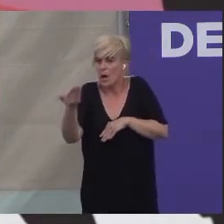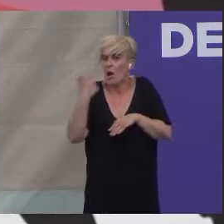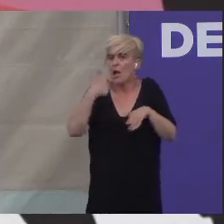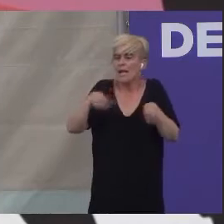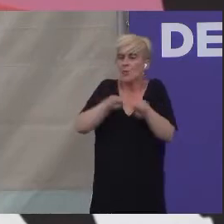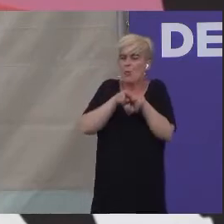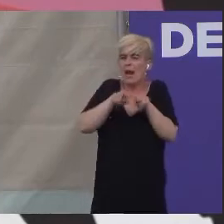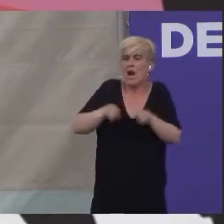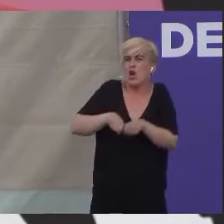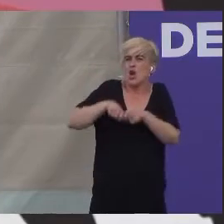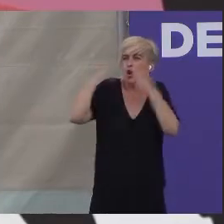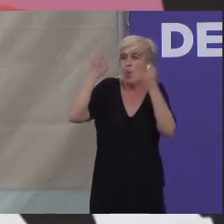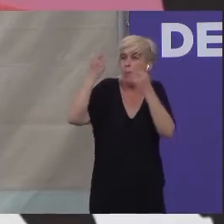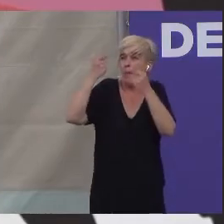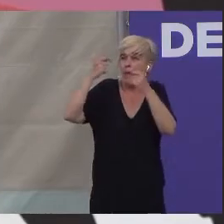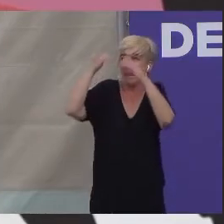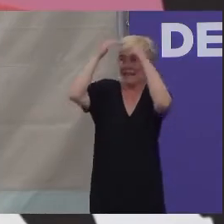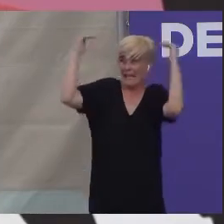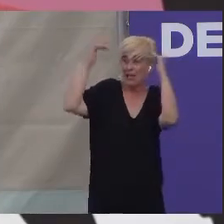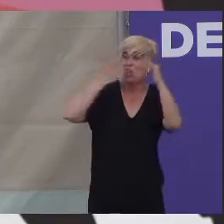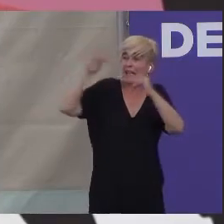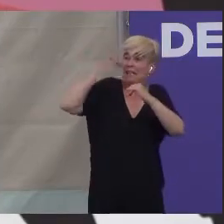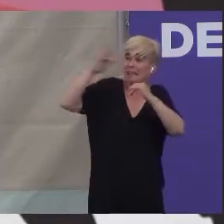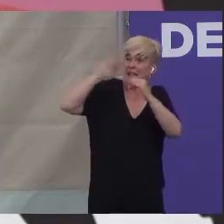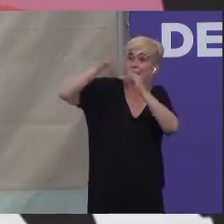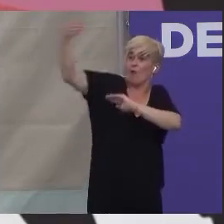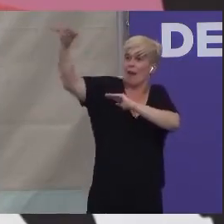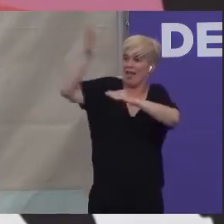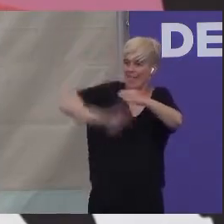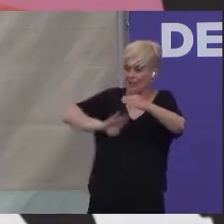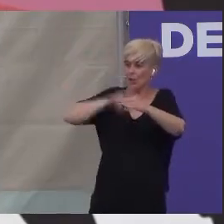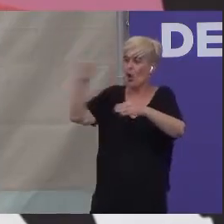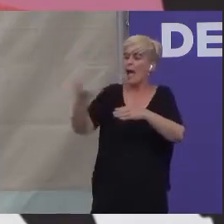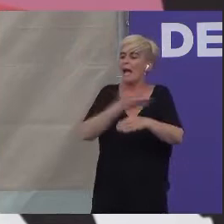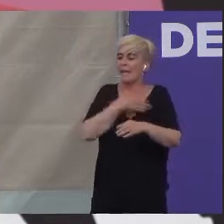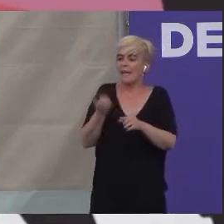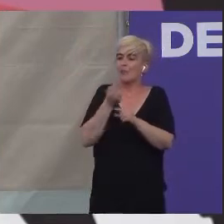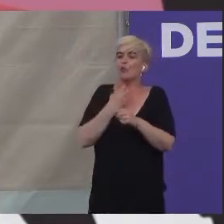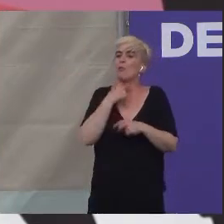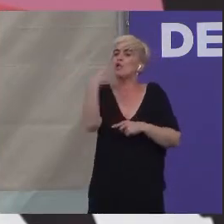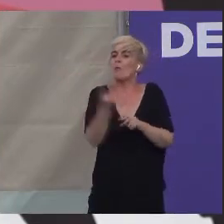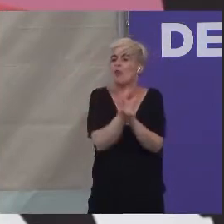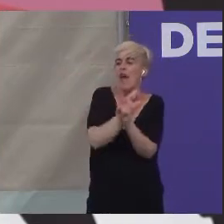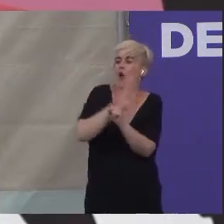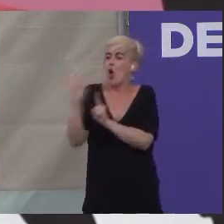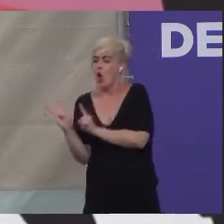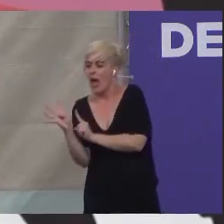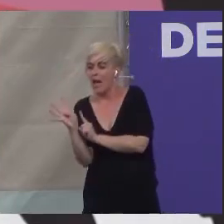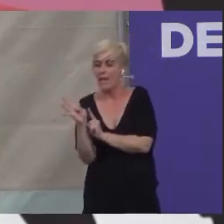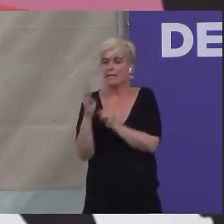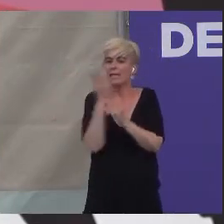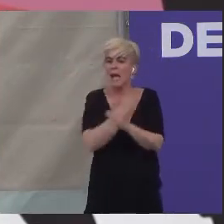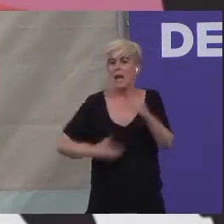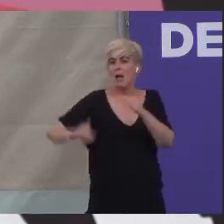de cristal, afuera y adentro. Por eso proponemos portavocías corales y paritarias. Por eso restamos poder